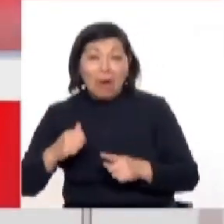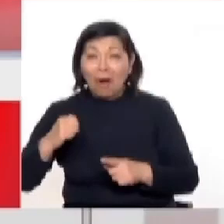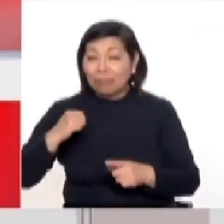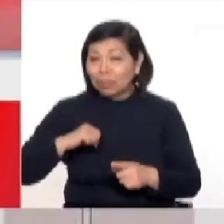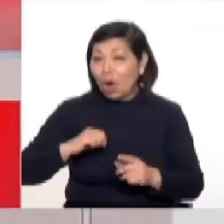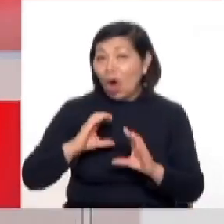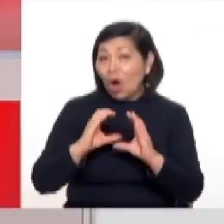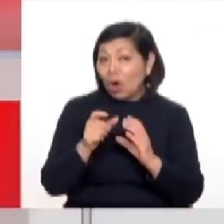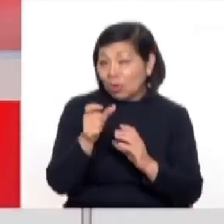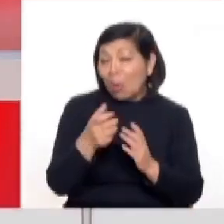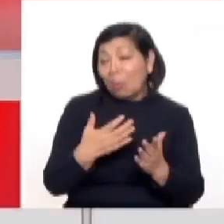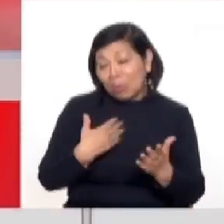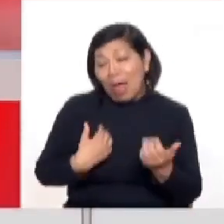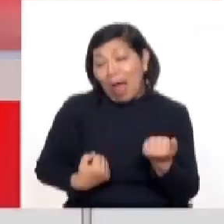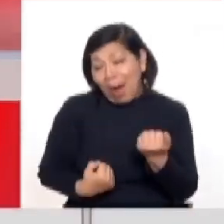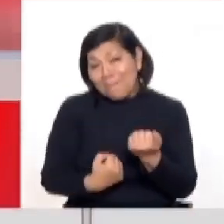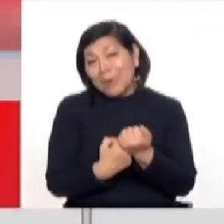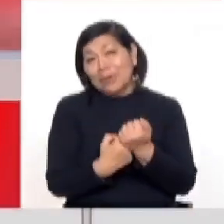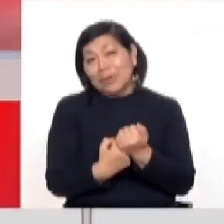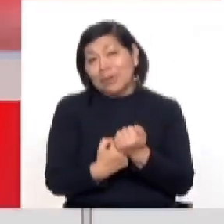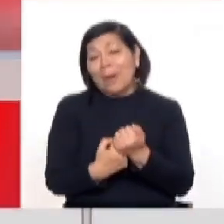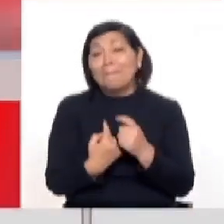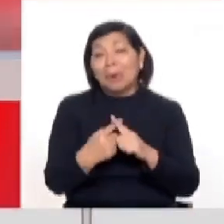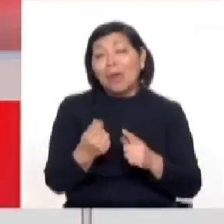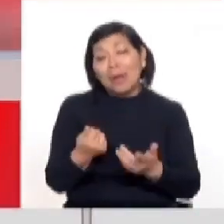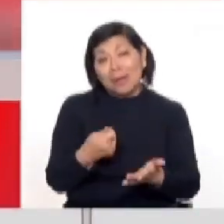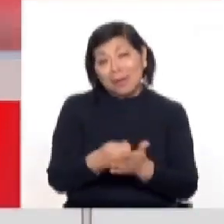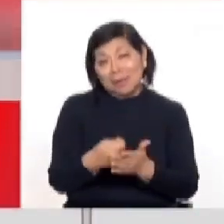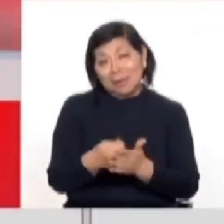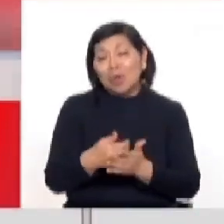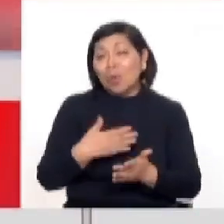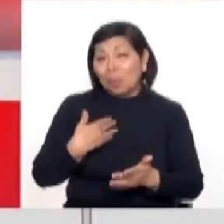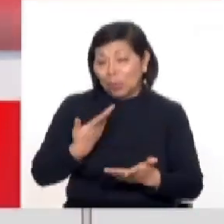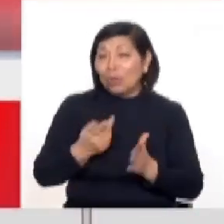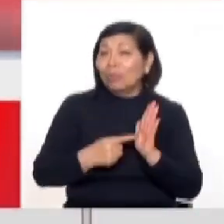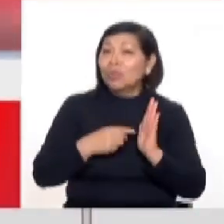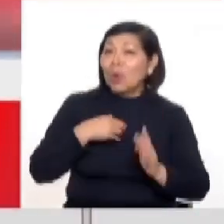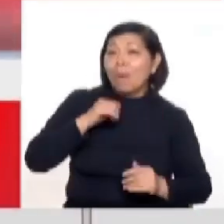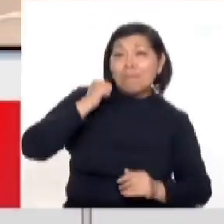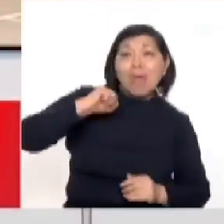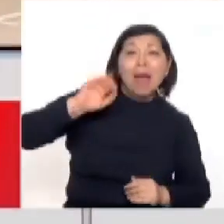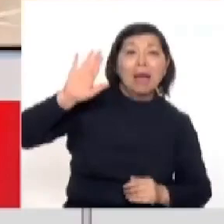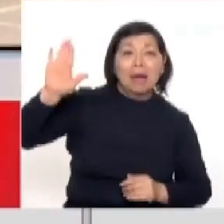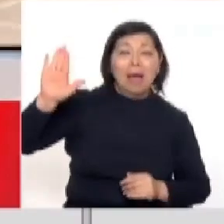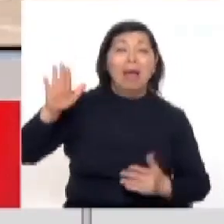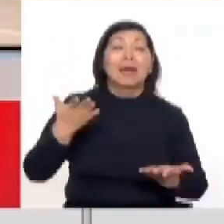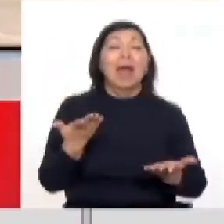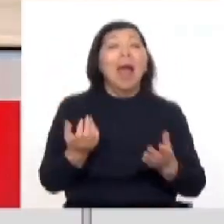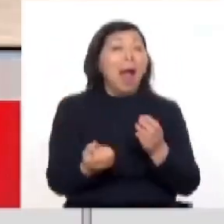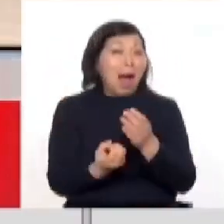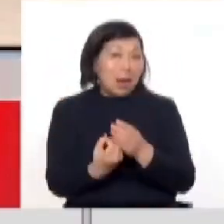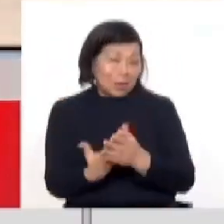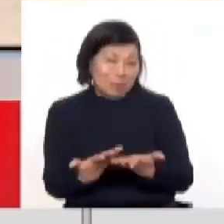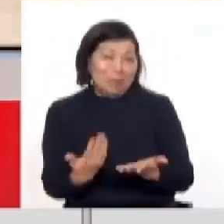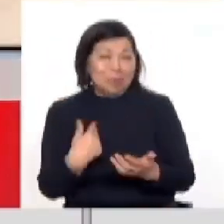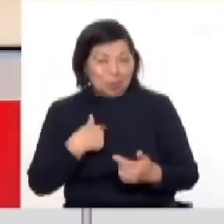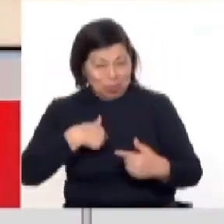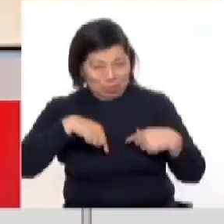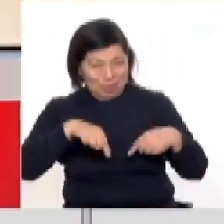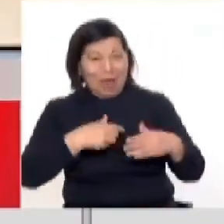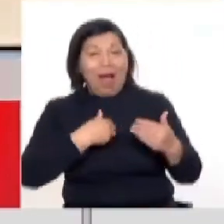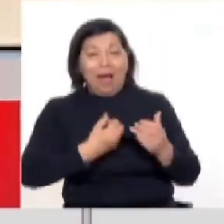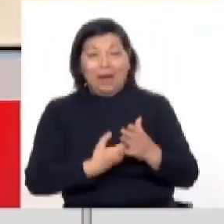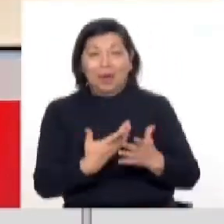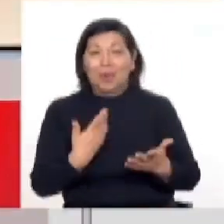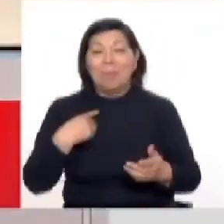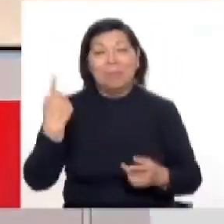un congresista tal vez, que pueda darme ese apoyo económico para poder yo representar a Arequipa y al Perú sobre todo y dejar en alto y